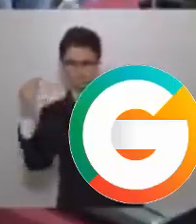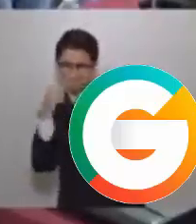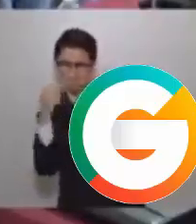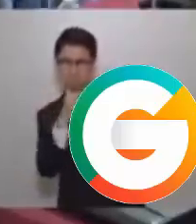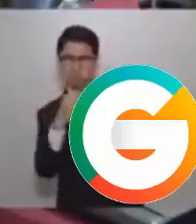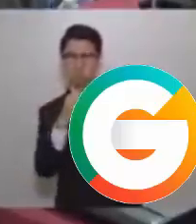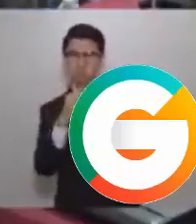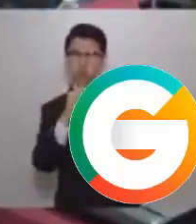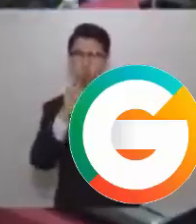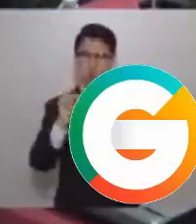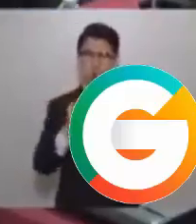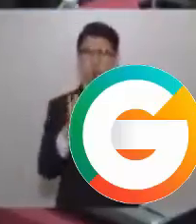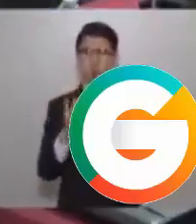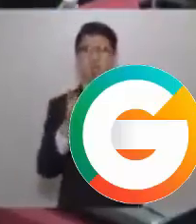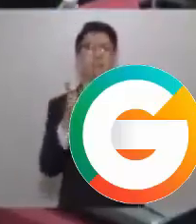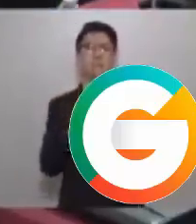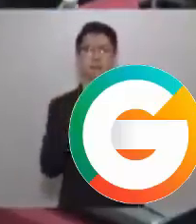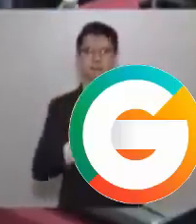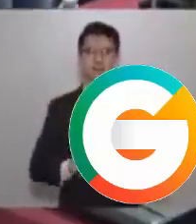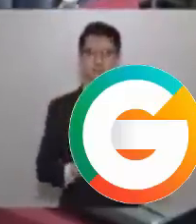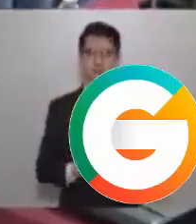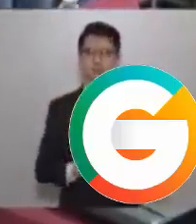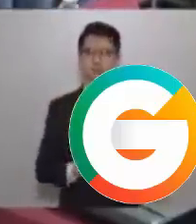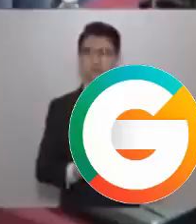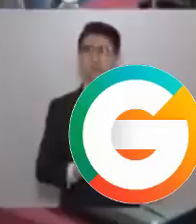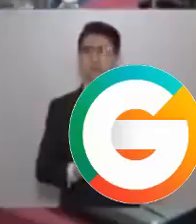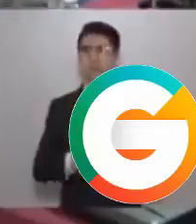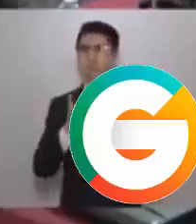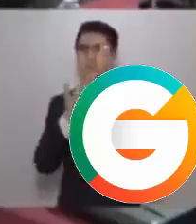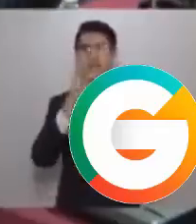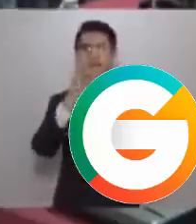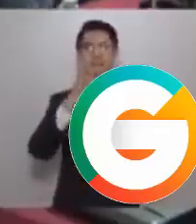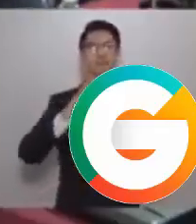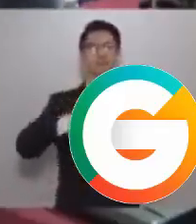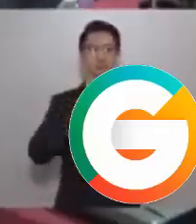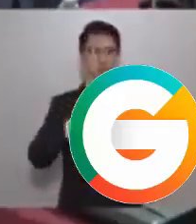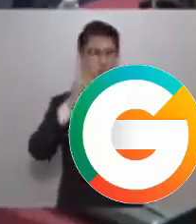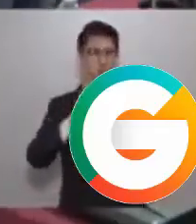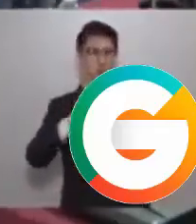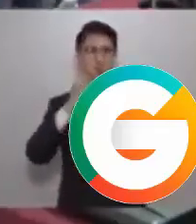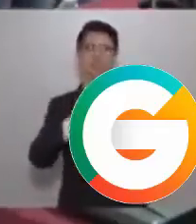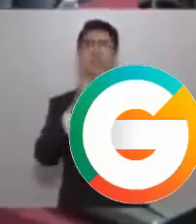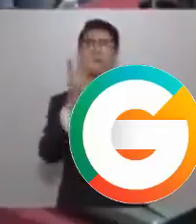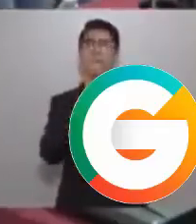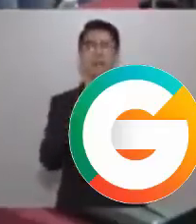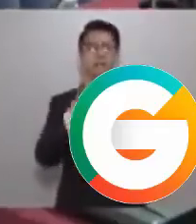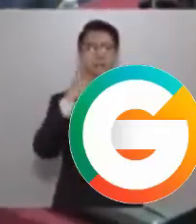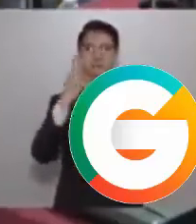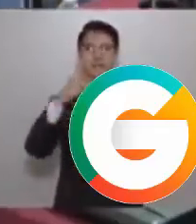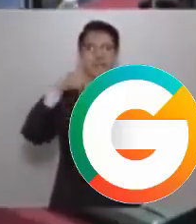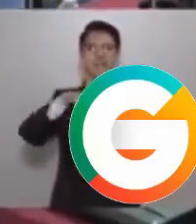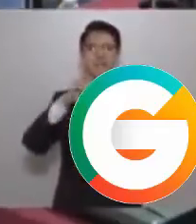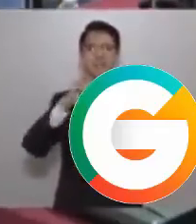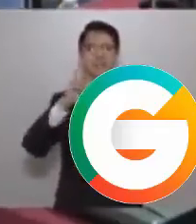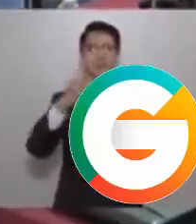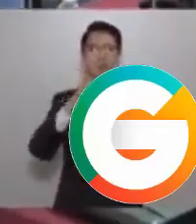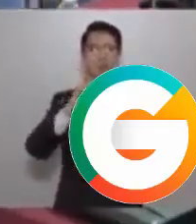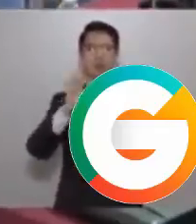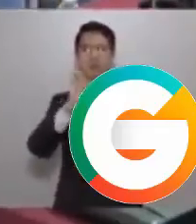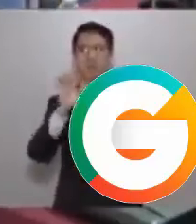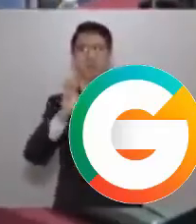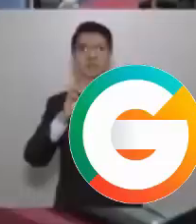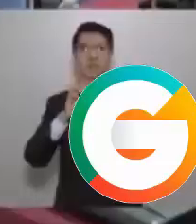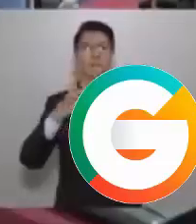se van. No son 500, son 300. Correcto. Y con eso se va a reforzar Tijuana, son personas de Guardia Nacional, sí, y